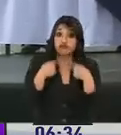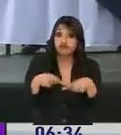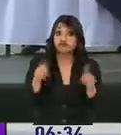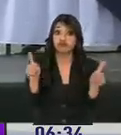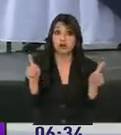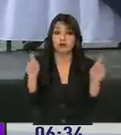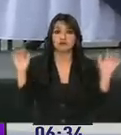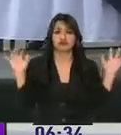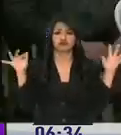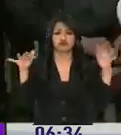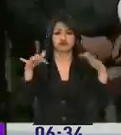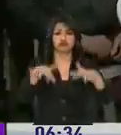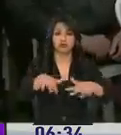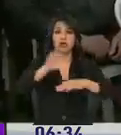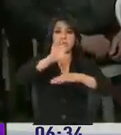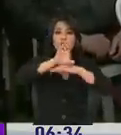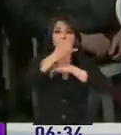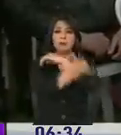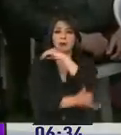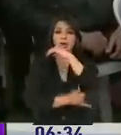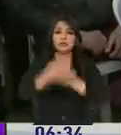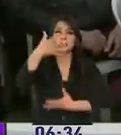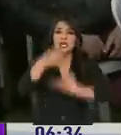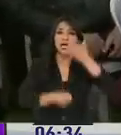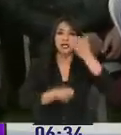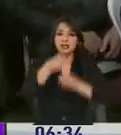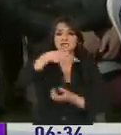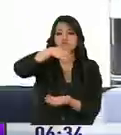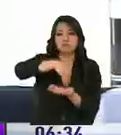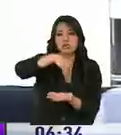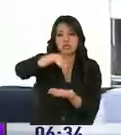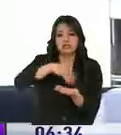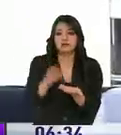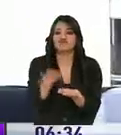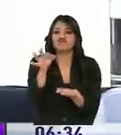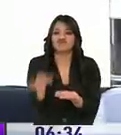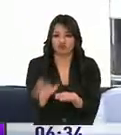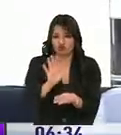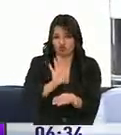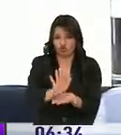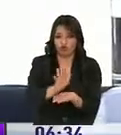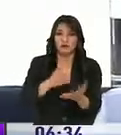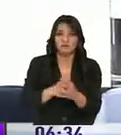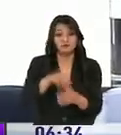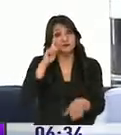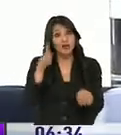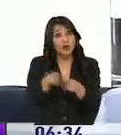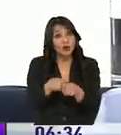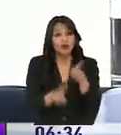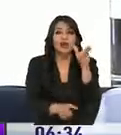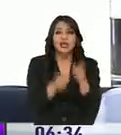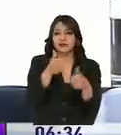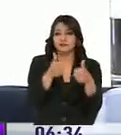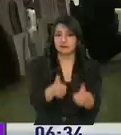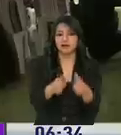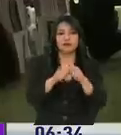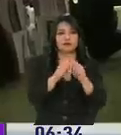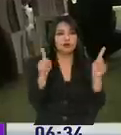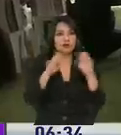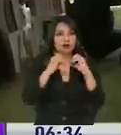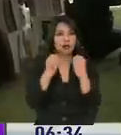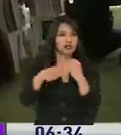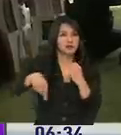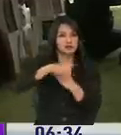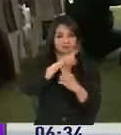el masivo evento Ecuador País Lechero, desarrollado en Machachi, en el Cantón Mejía, y es parte del acuerdo por la leche suscrito entre varias carteras de